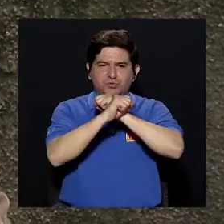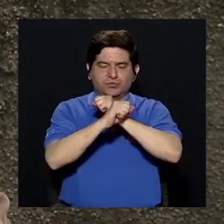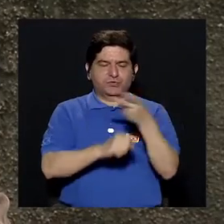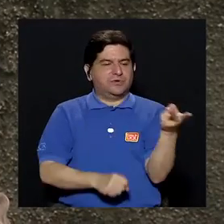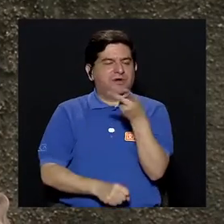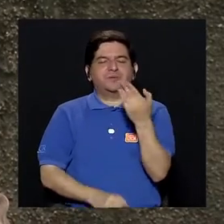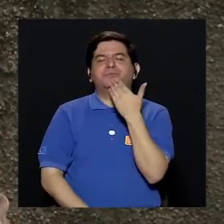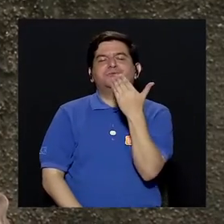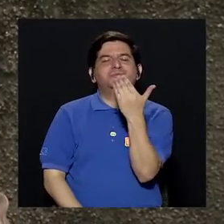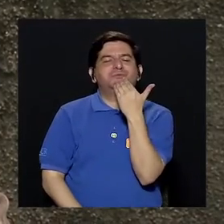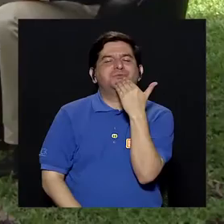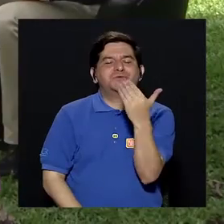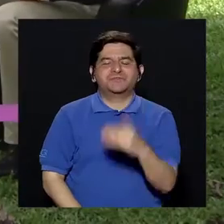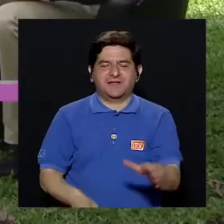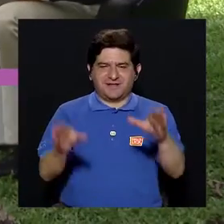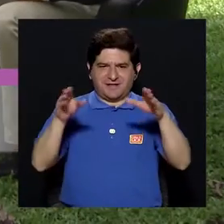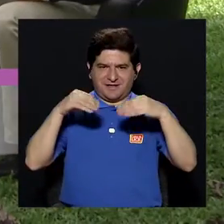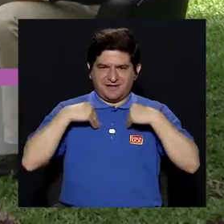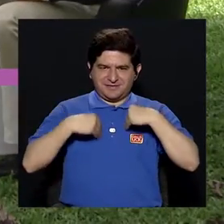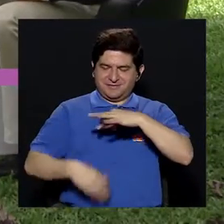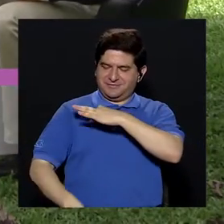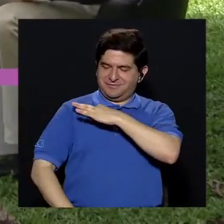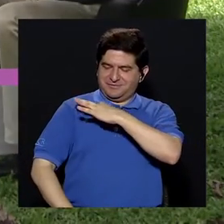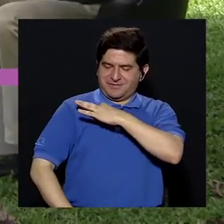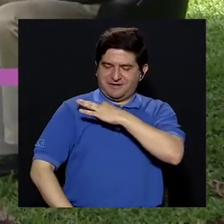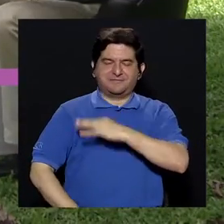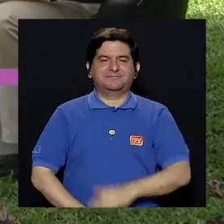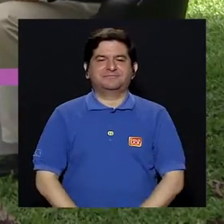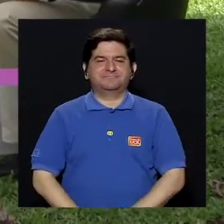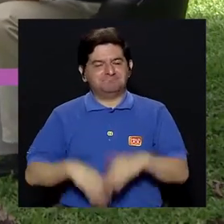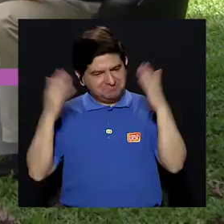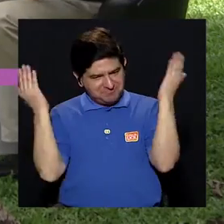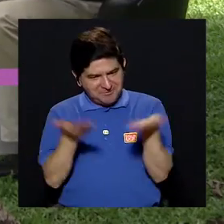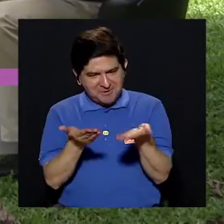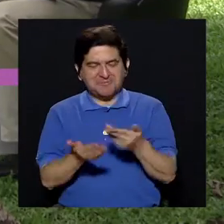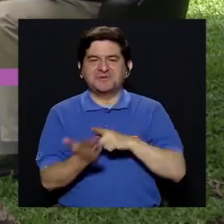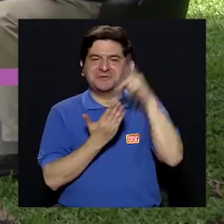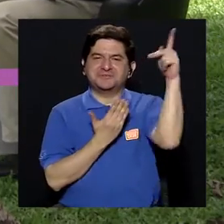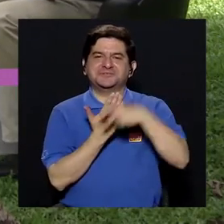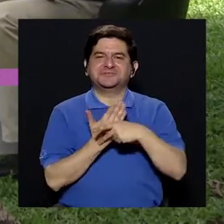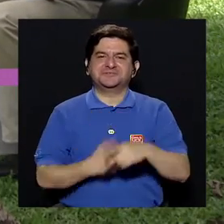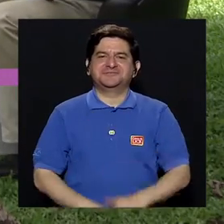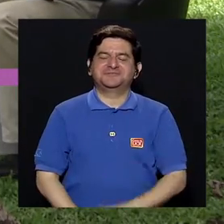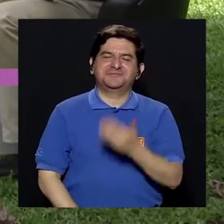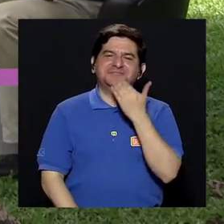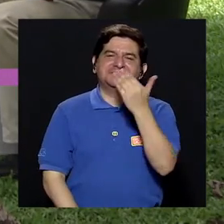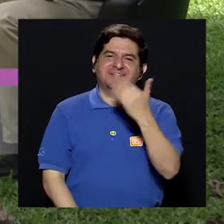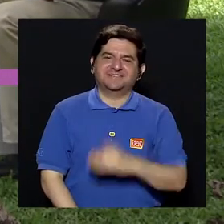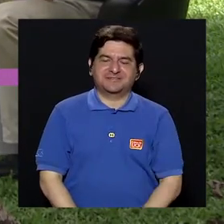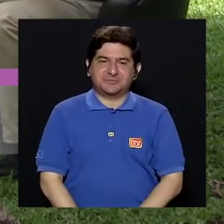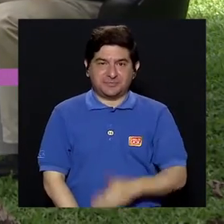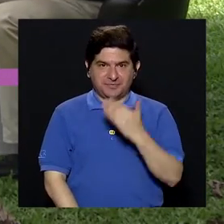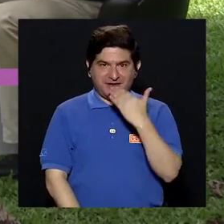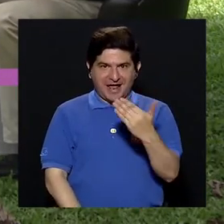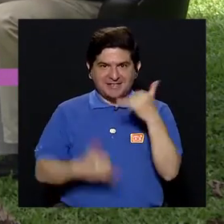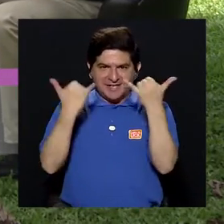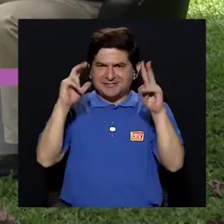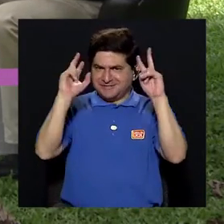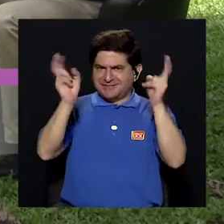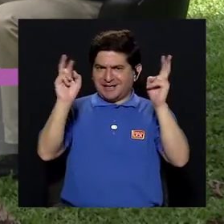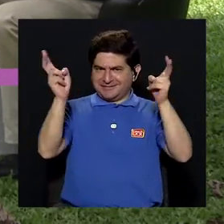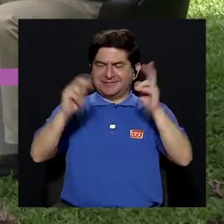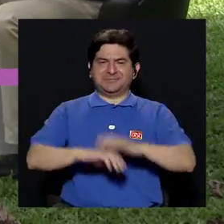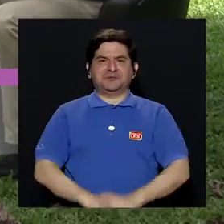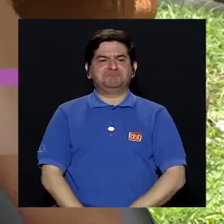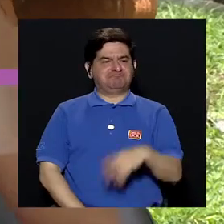A ambos, pues, muchísimas gracias por aceptar la invitación y cordial bienvenida al programa. Muchas gracias. Muchas gracias. Y entremos en